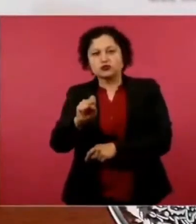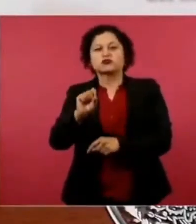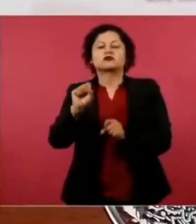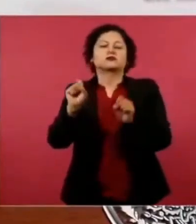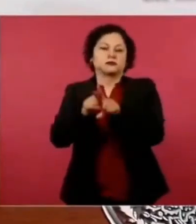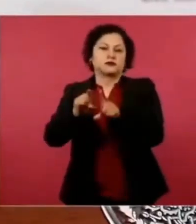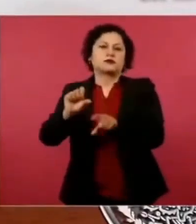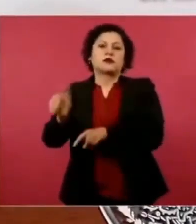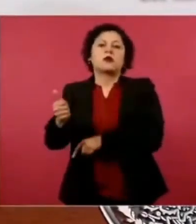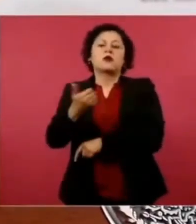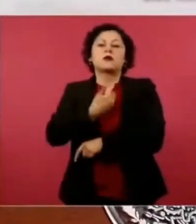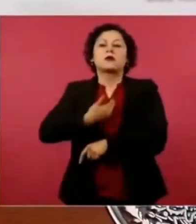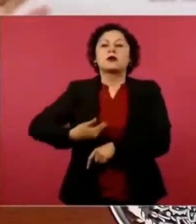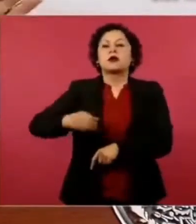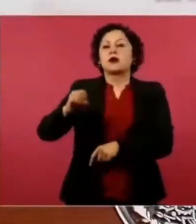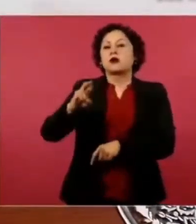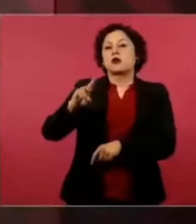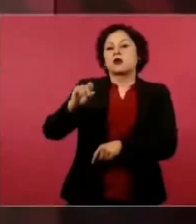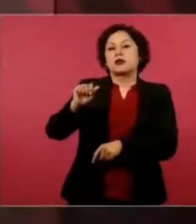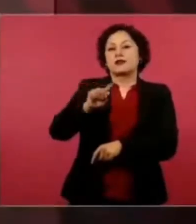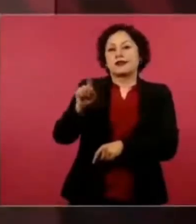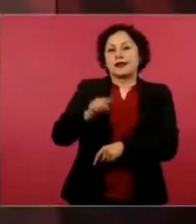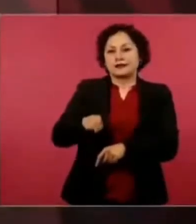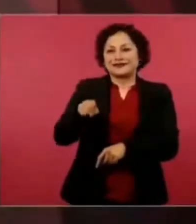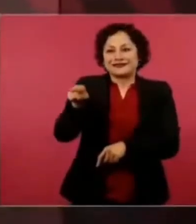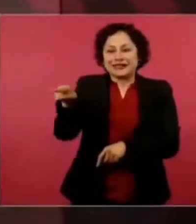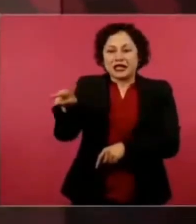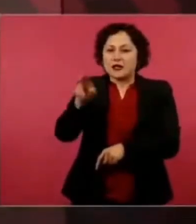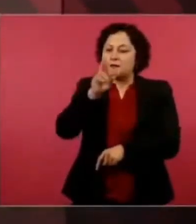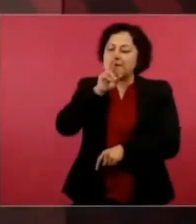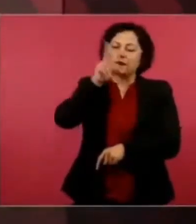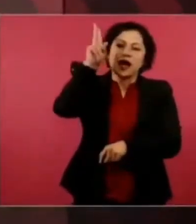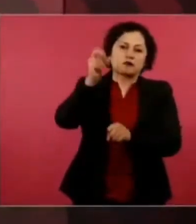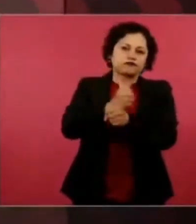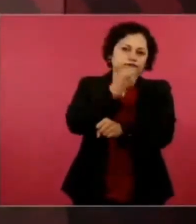de los mejores secretarios de Hacienda, si no es que el mejor